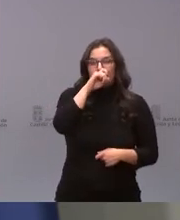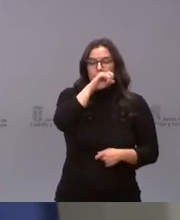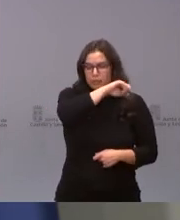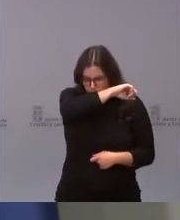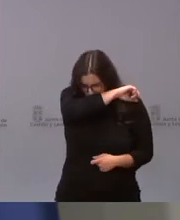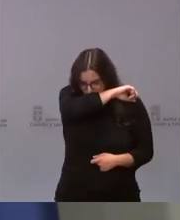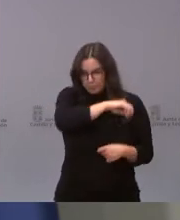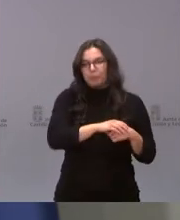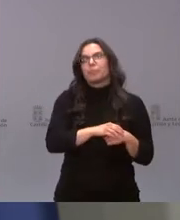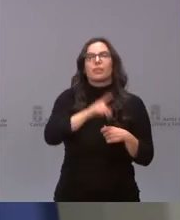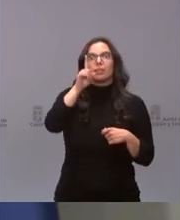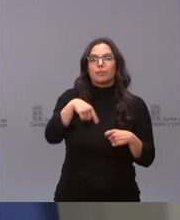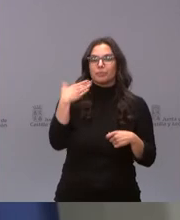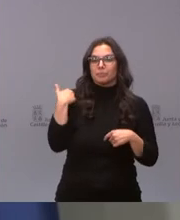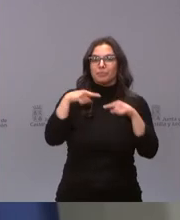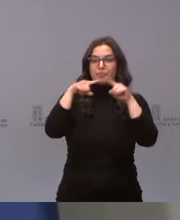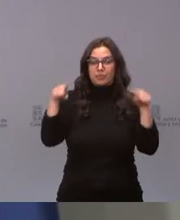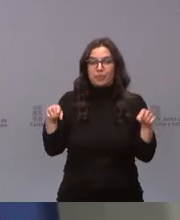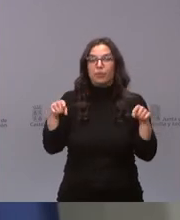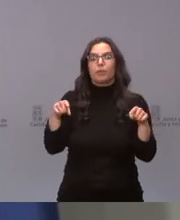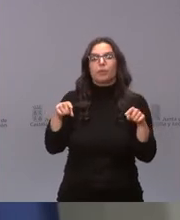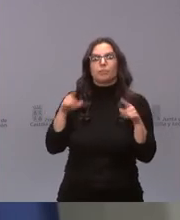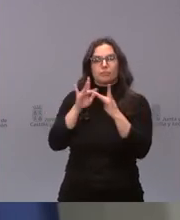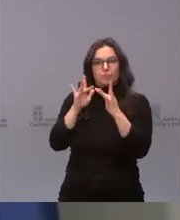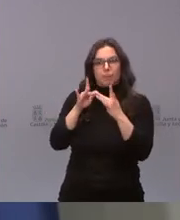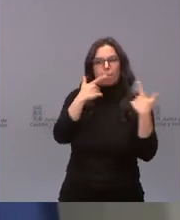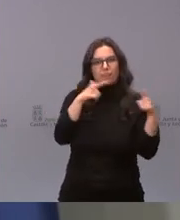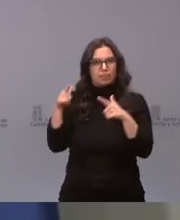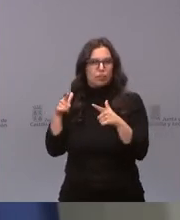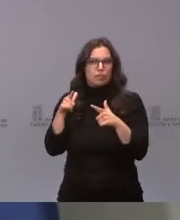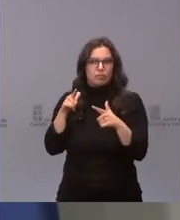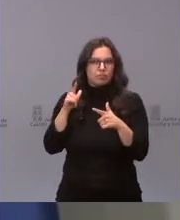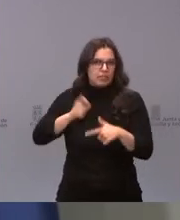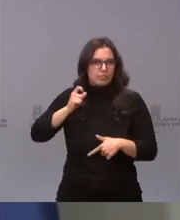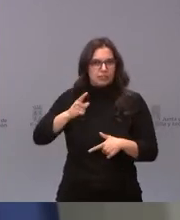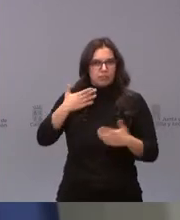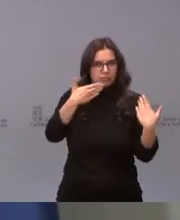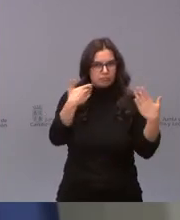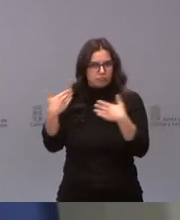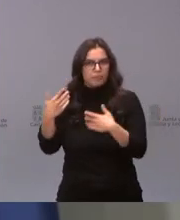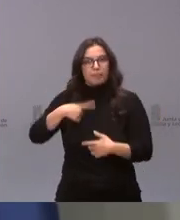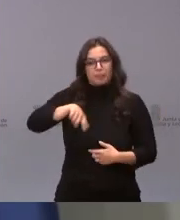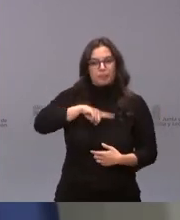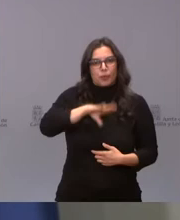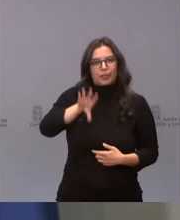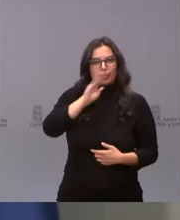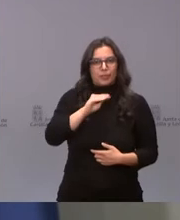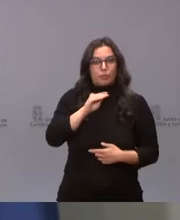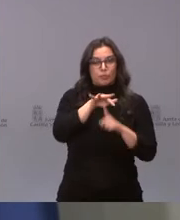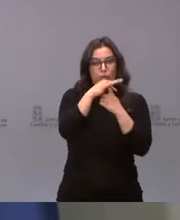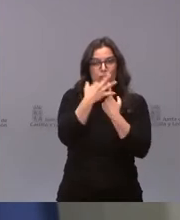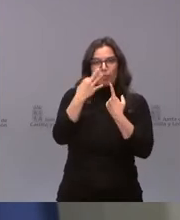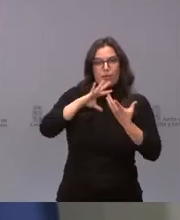en Segovia con la hostelería, estamos en contacto permanente con estos sectores y entendemos que hay que adaptar la